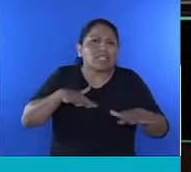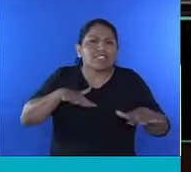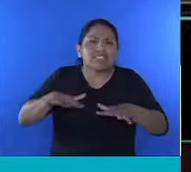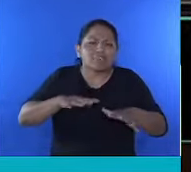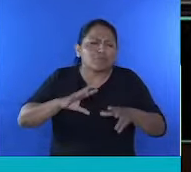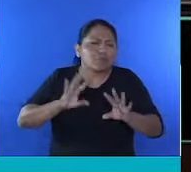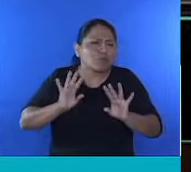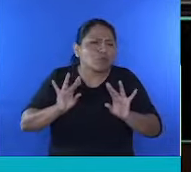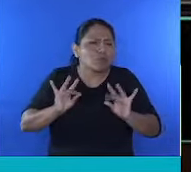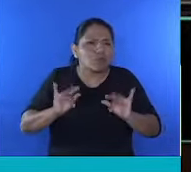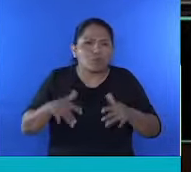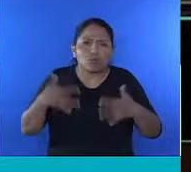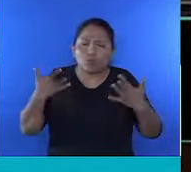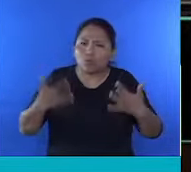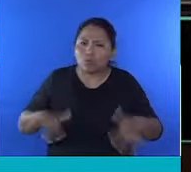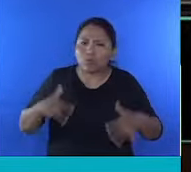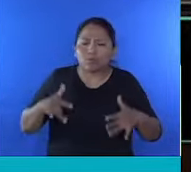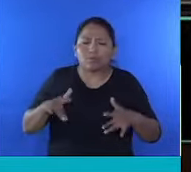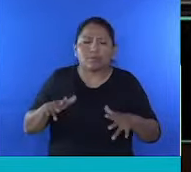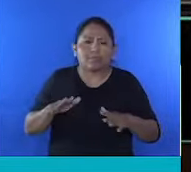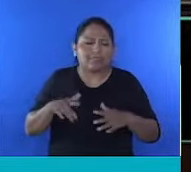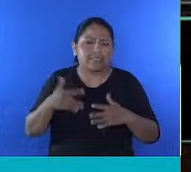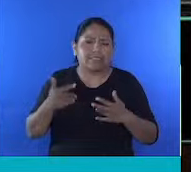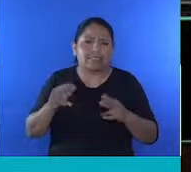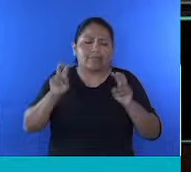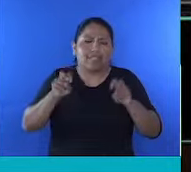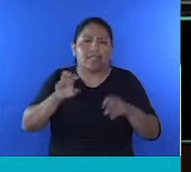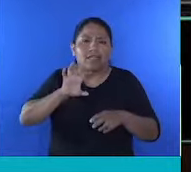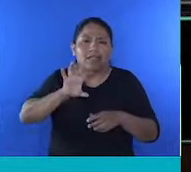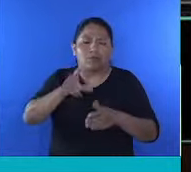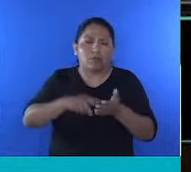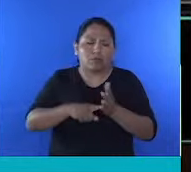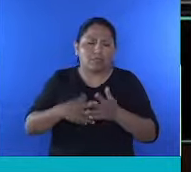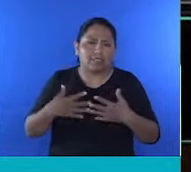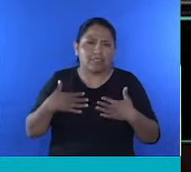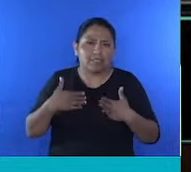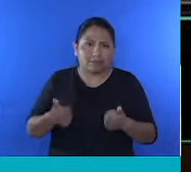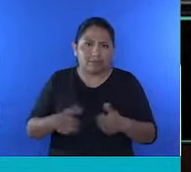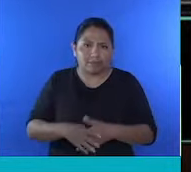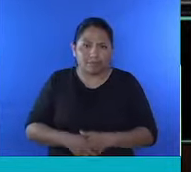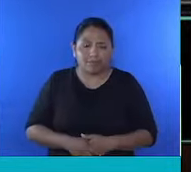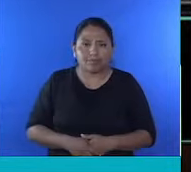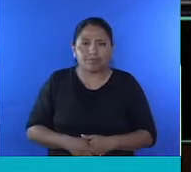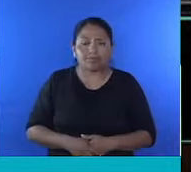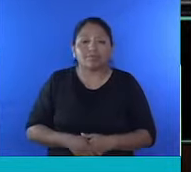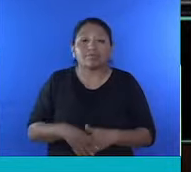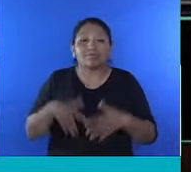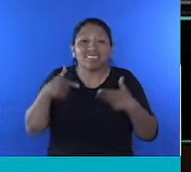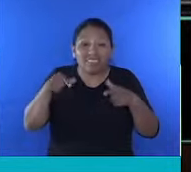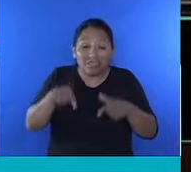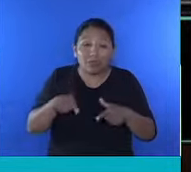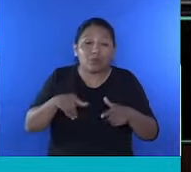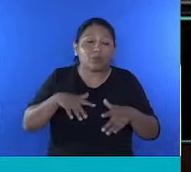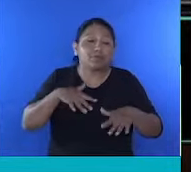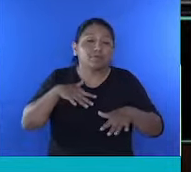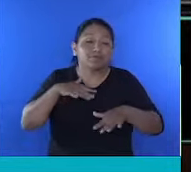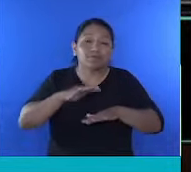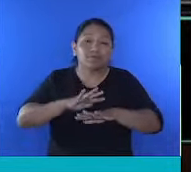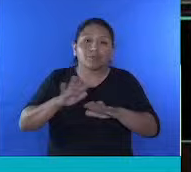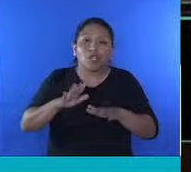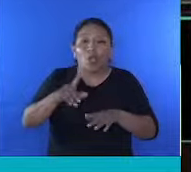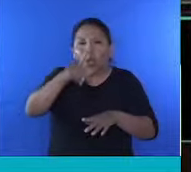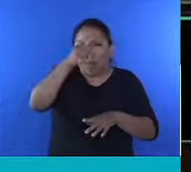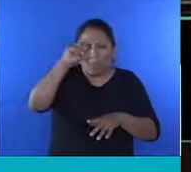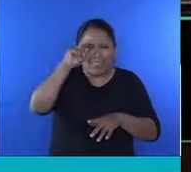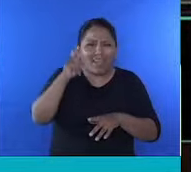muy complicada desde el punto de vista de la salud en la provincia de Buenos Aires Esto hace que se saturen los